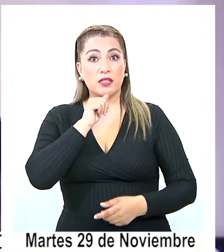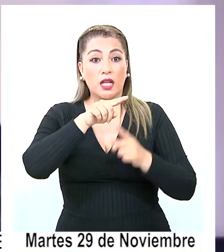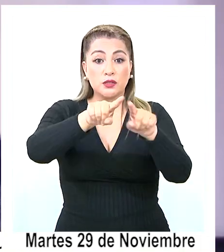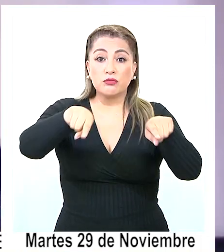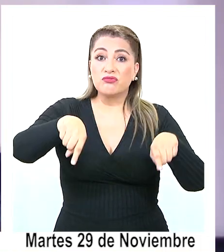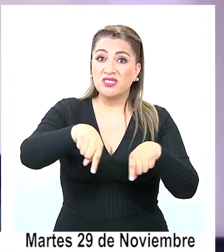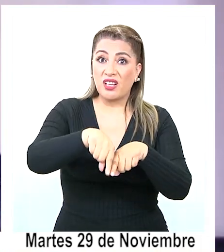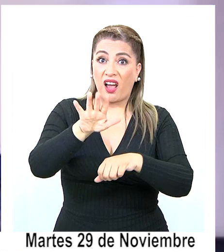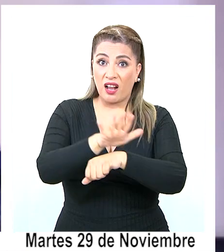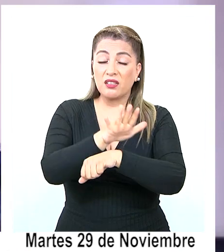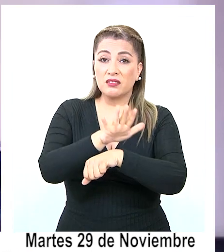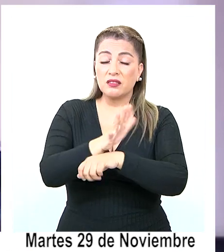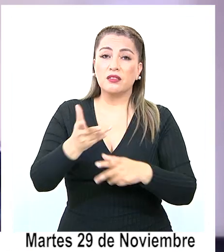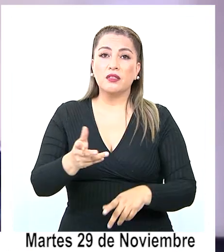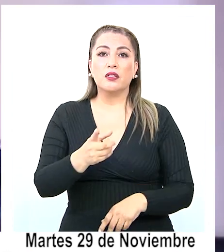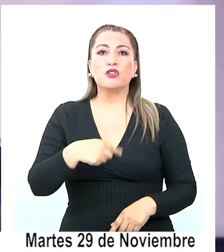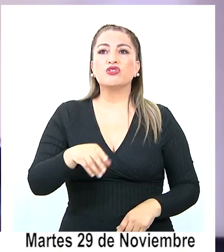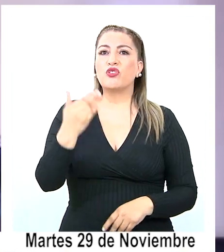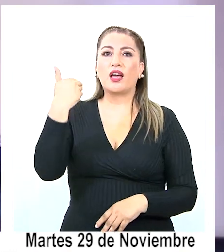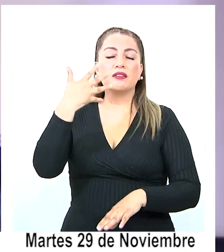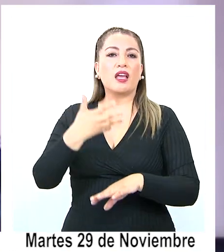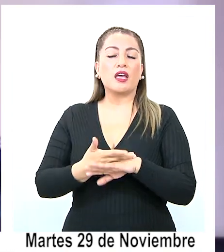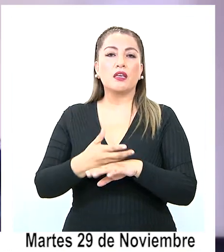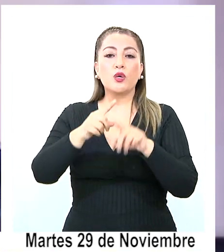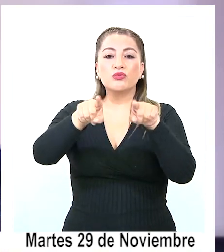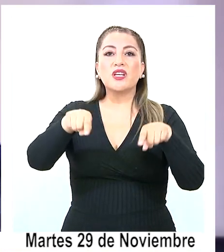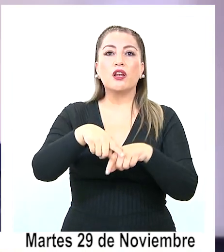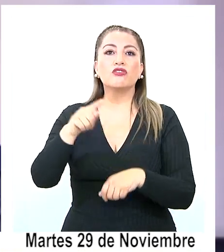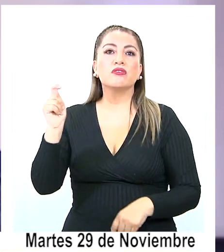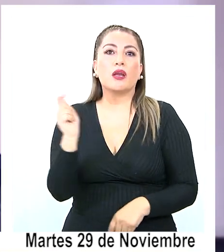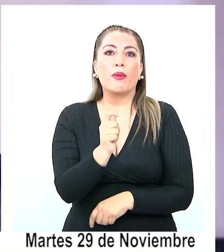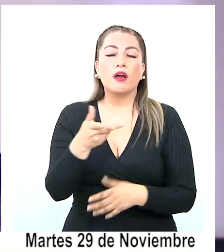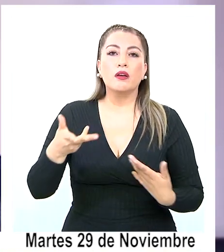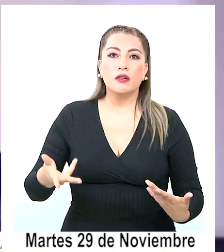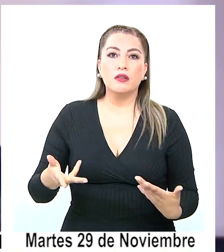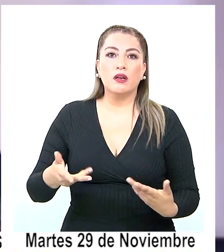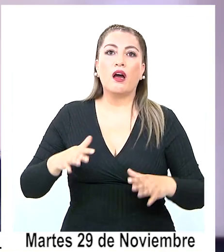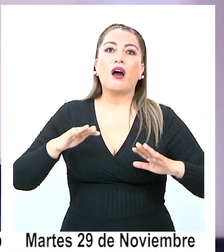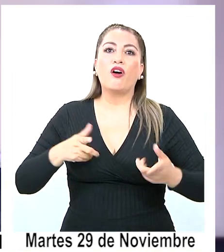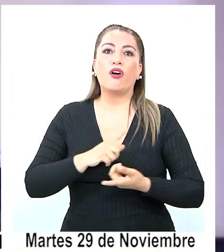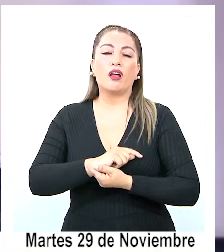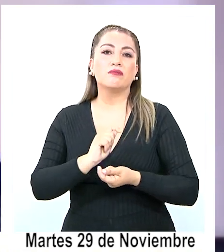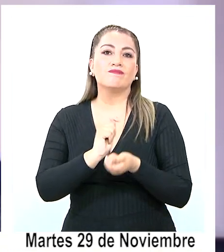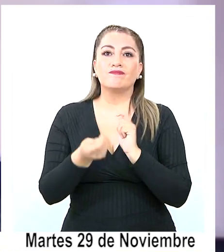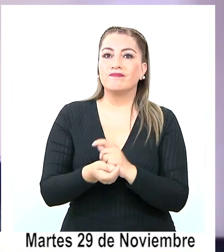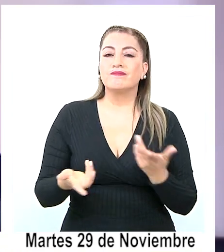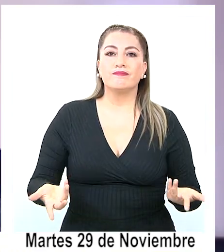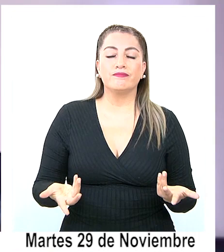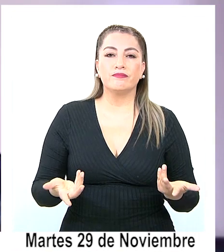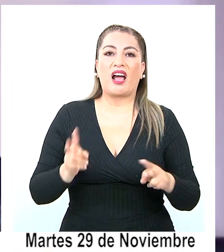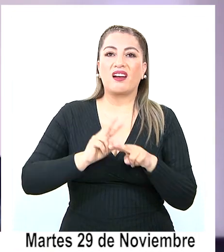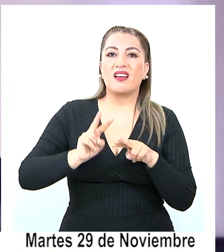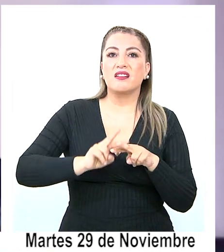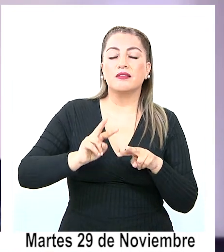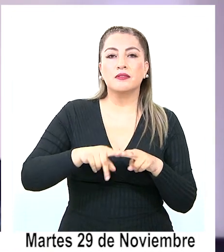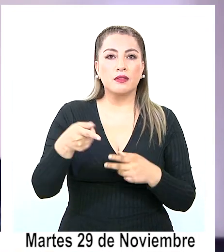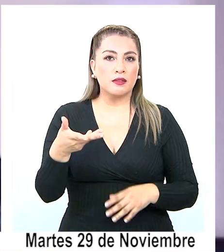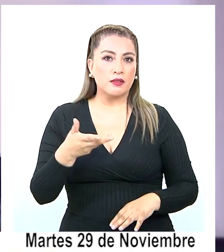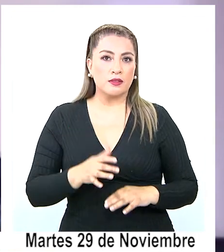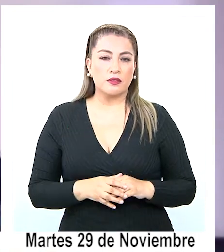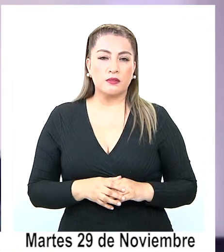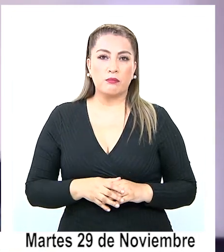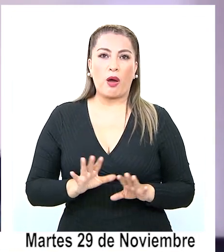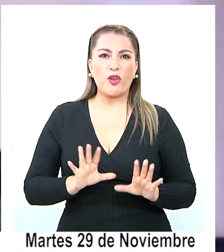salas o sea de hecho nosotros antes teníamos el salón tarapacá Ahora tú lo sabrás también que el salón tarapacaya no está habilitado llevamos